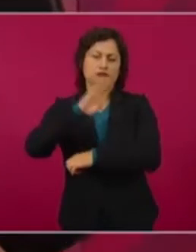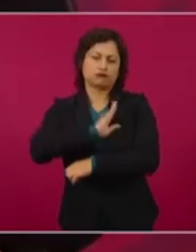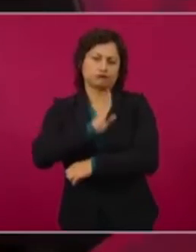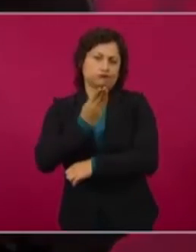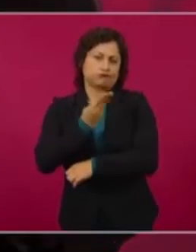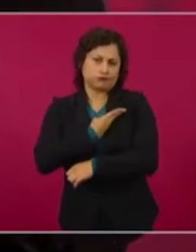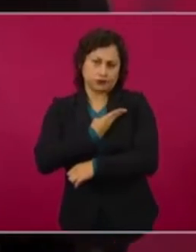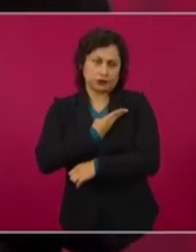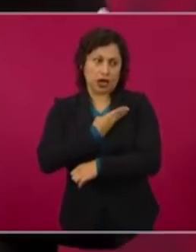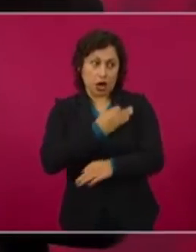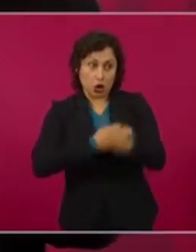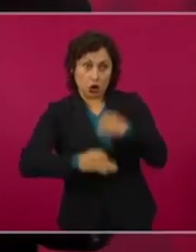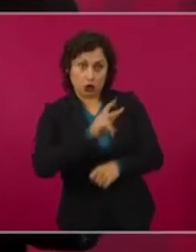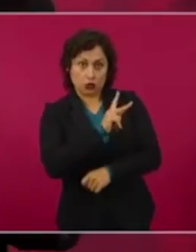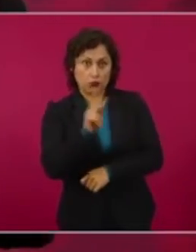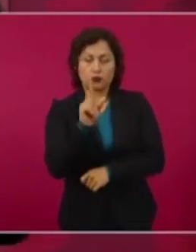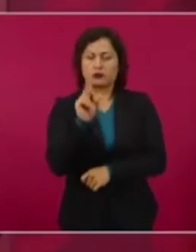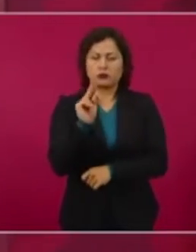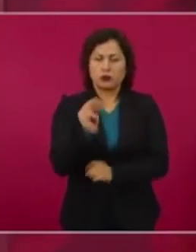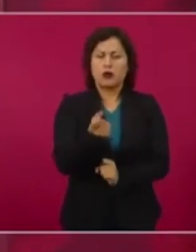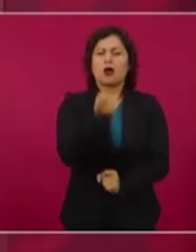buscan protegerse